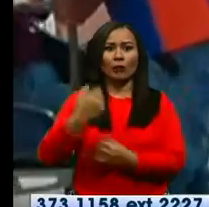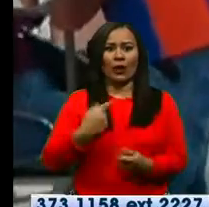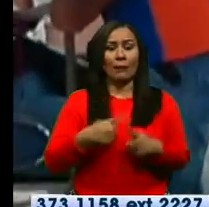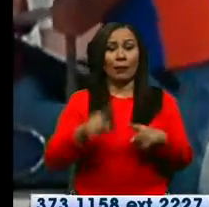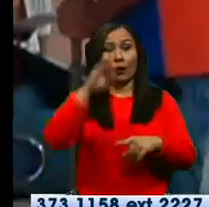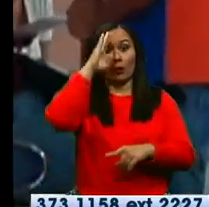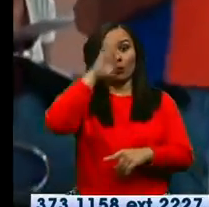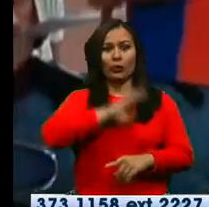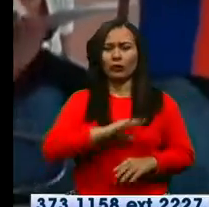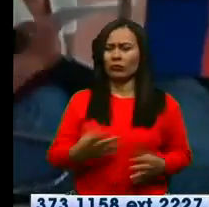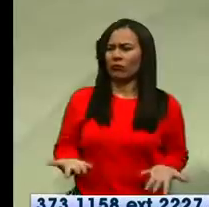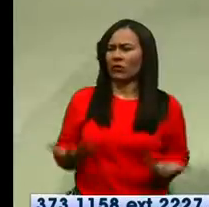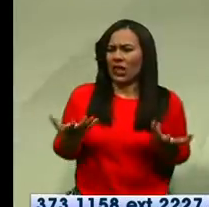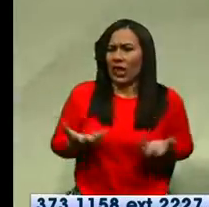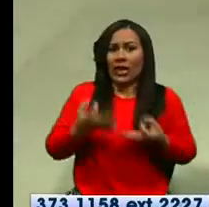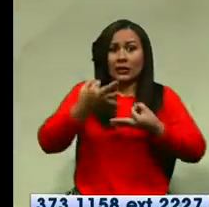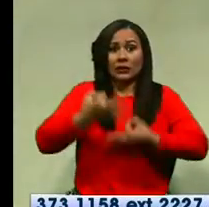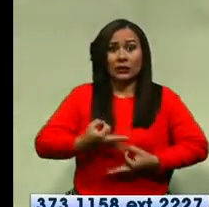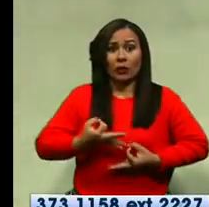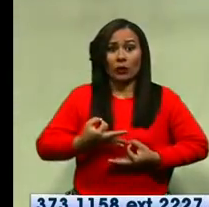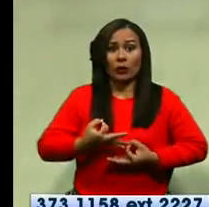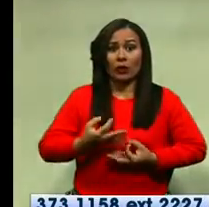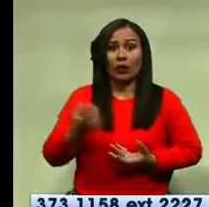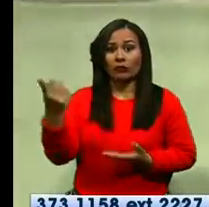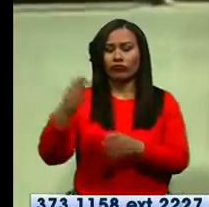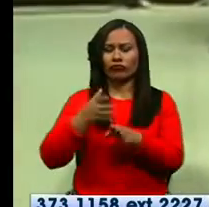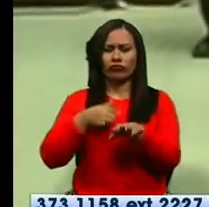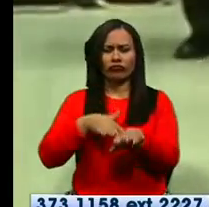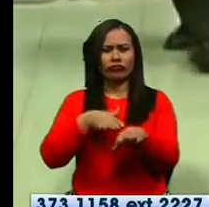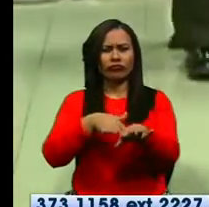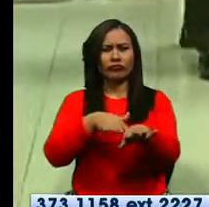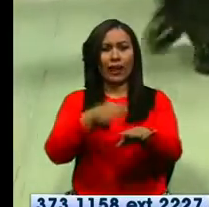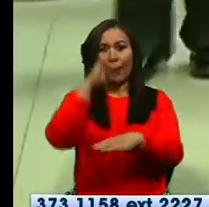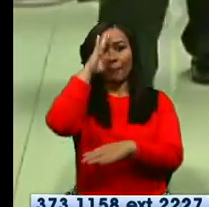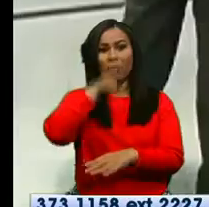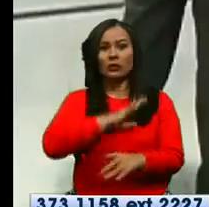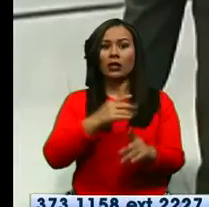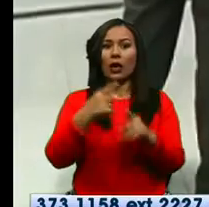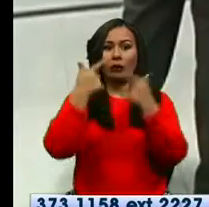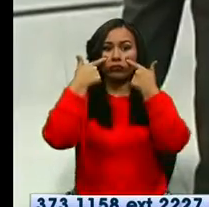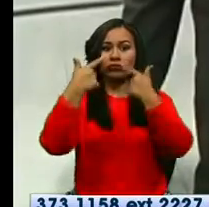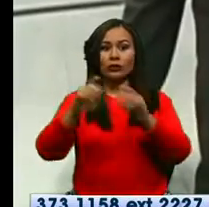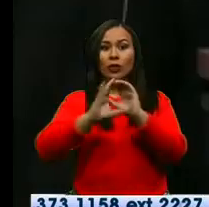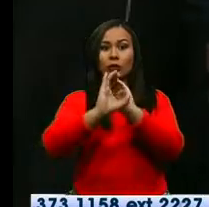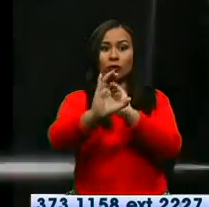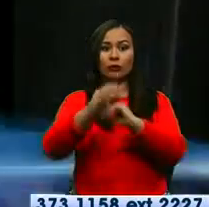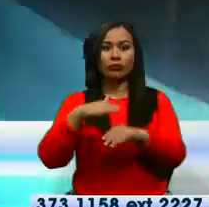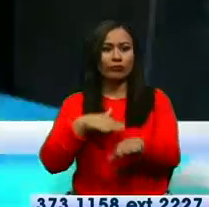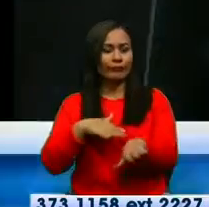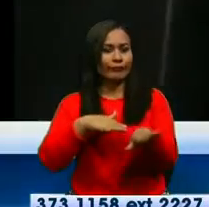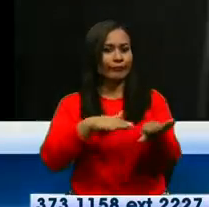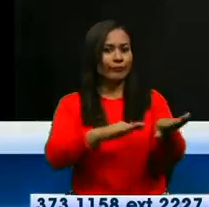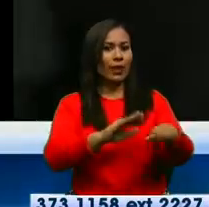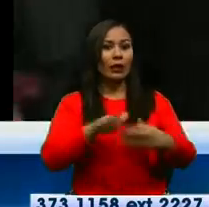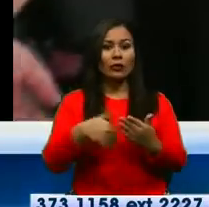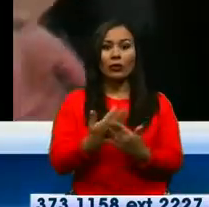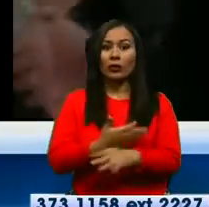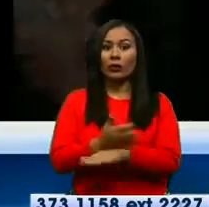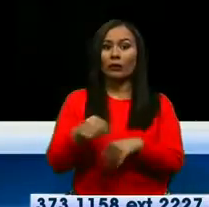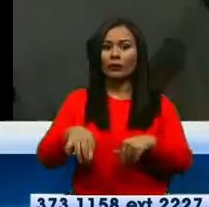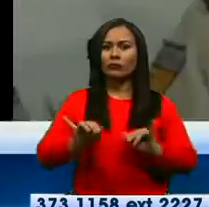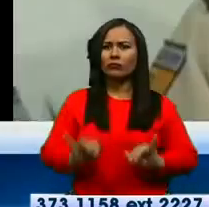los invitados, la policía custodió de forma constante los vehículos durante su permanencia en el